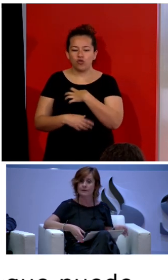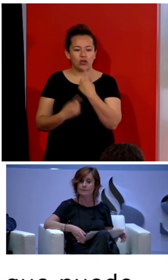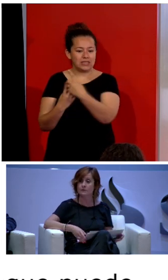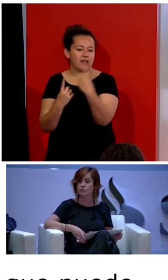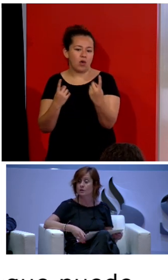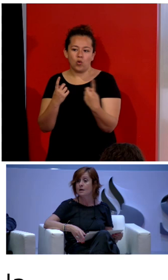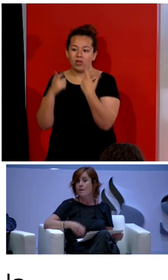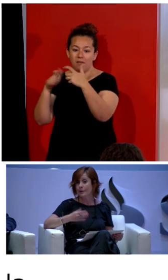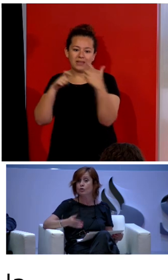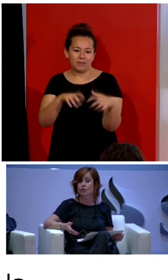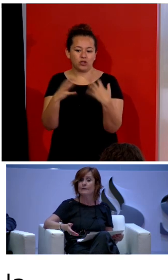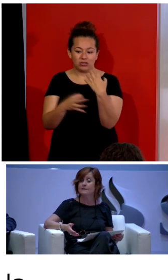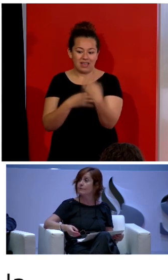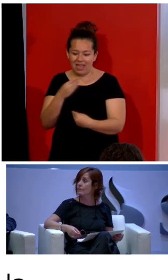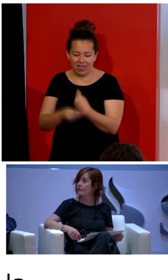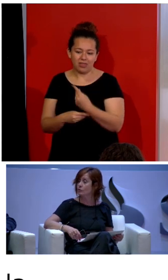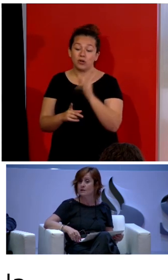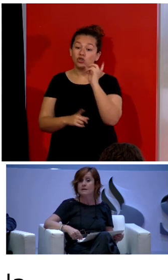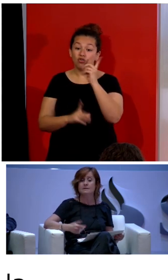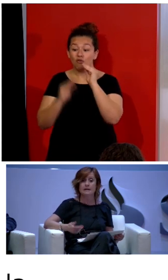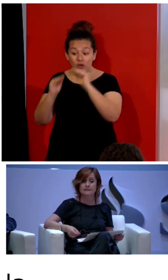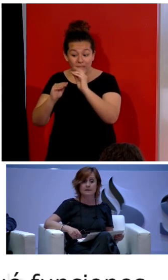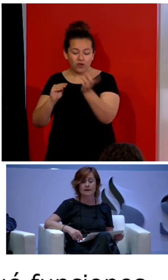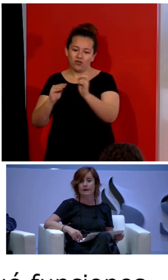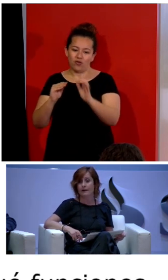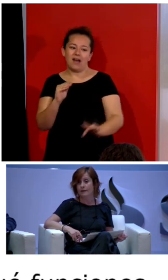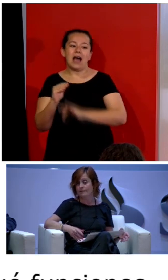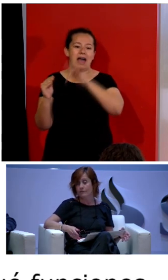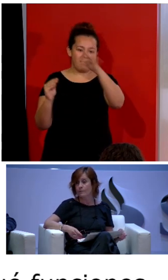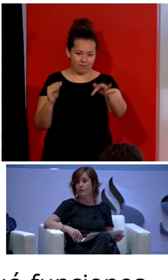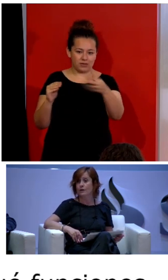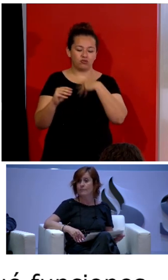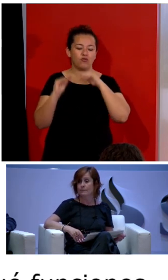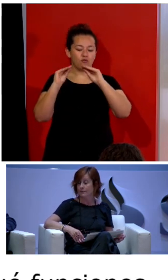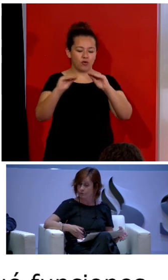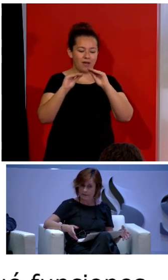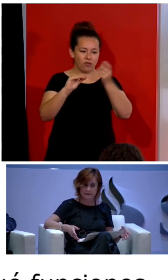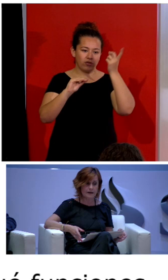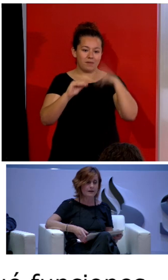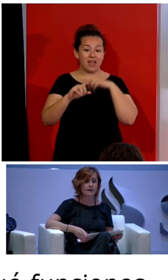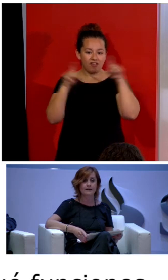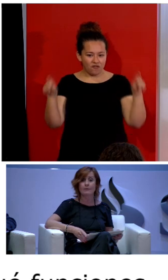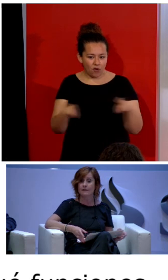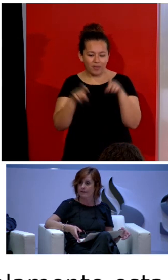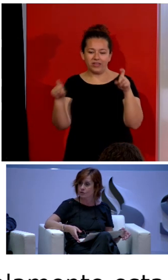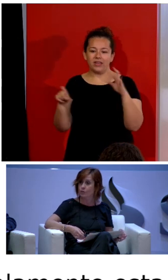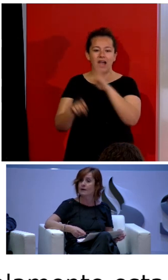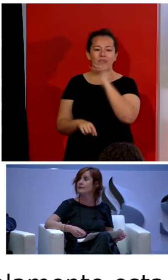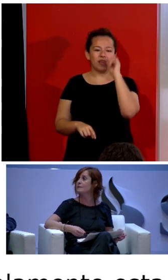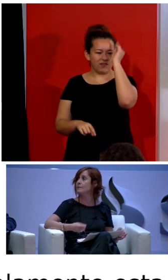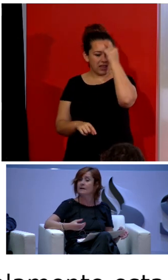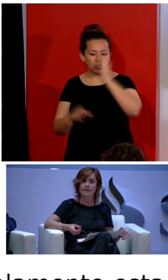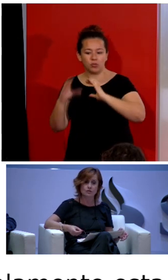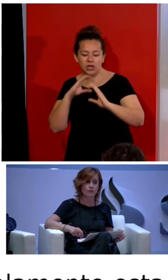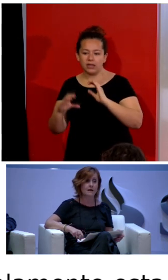los departamentos, pero no solamente esta formación. Se les da formación en informática, en habilidades